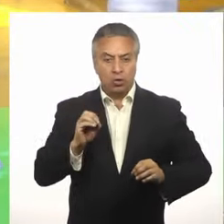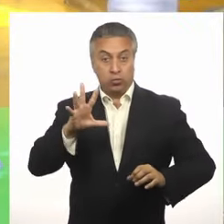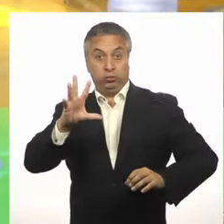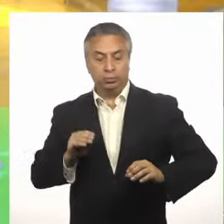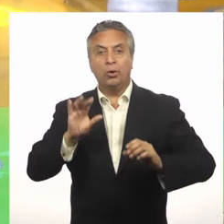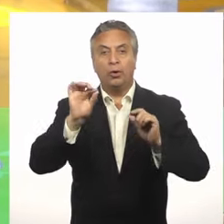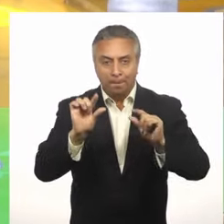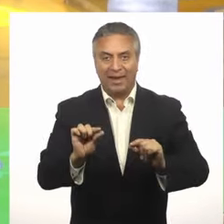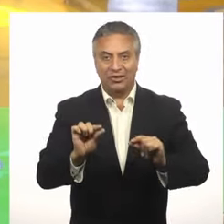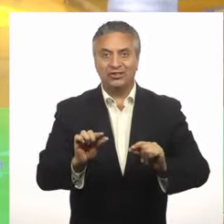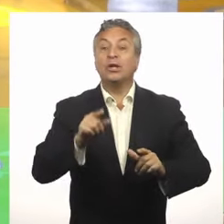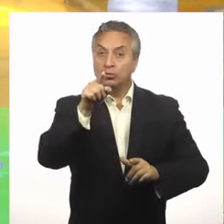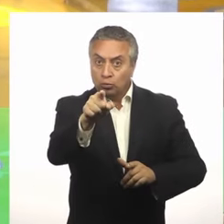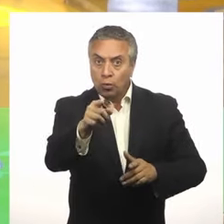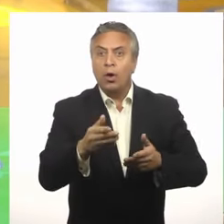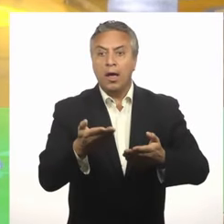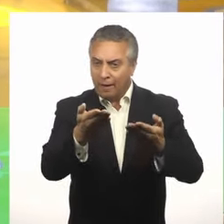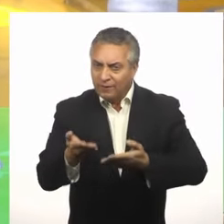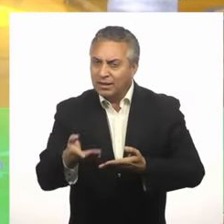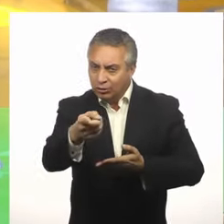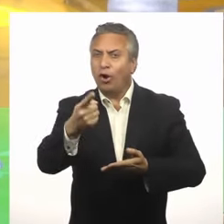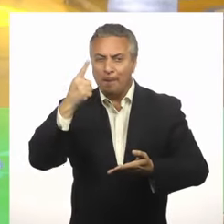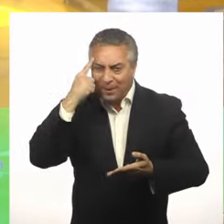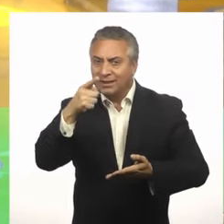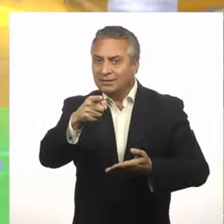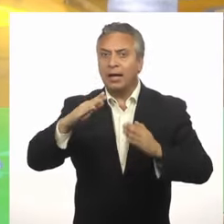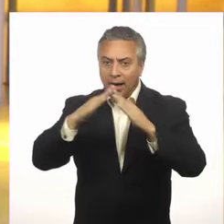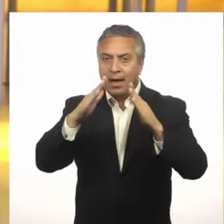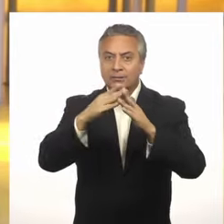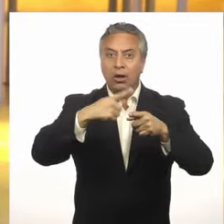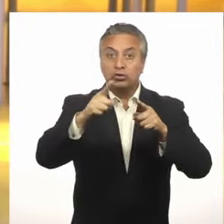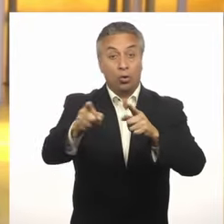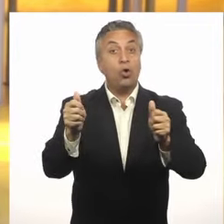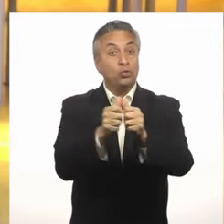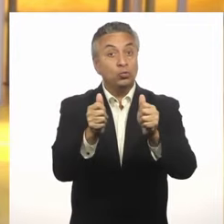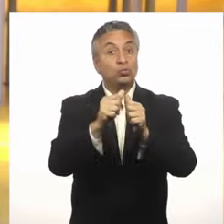te invito a que realices este experimento en tu hogar junto a un adulto responsable.